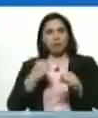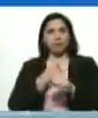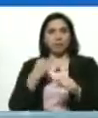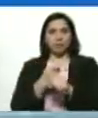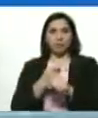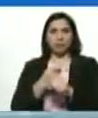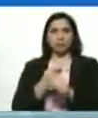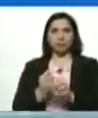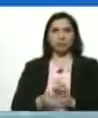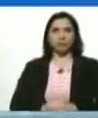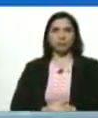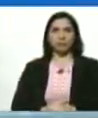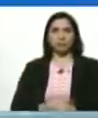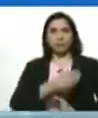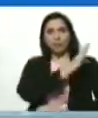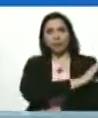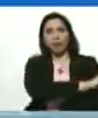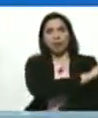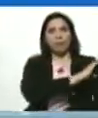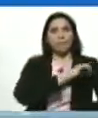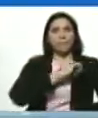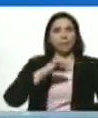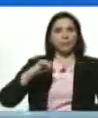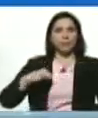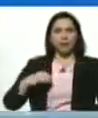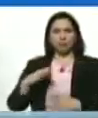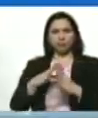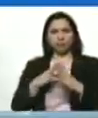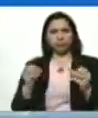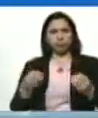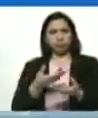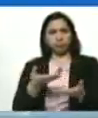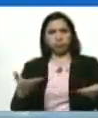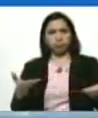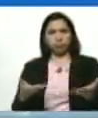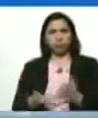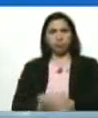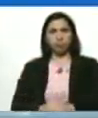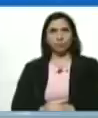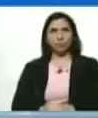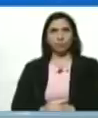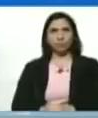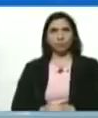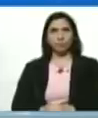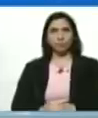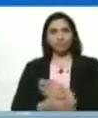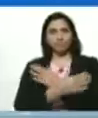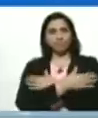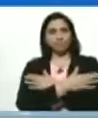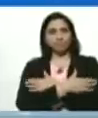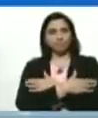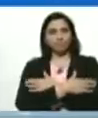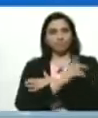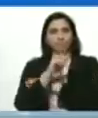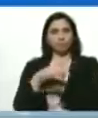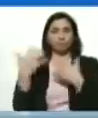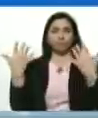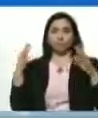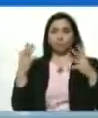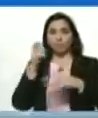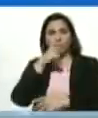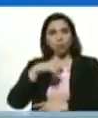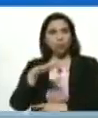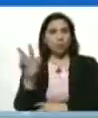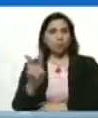y trabajadoras de las clínicas privadas a todos un abrazo y un aplauso del